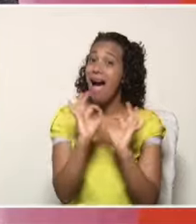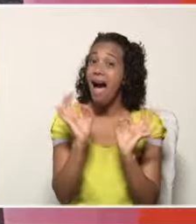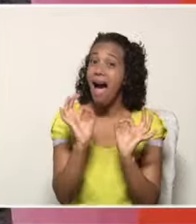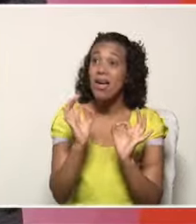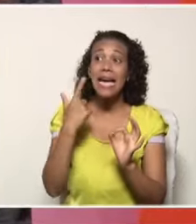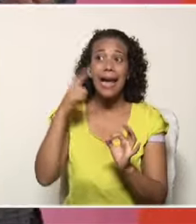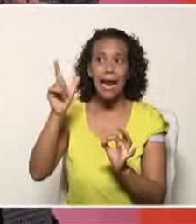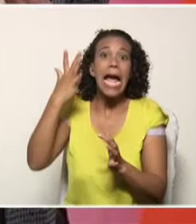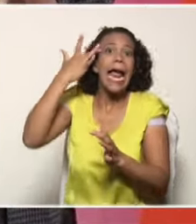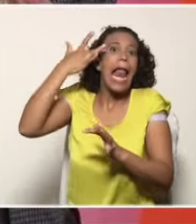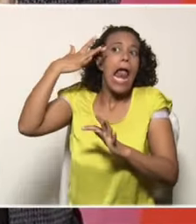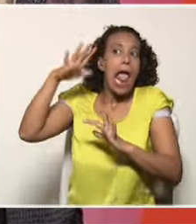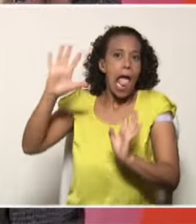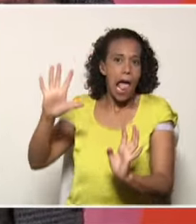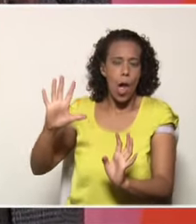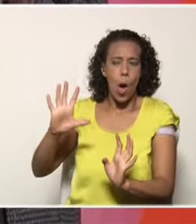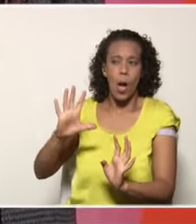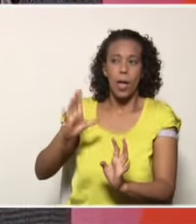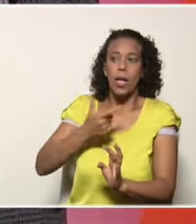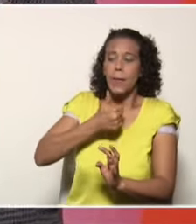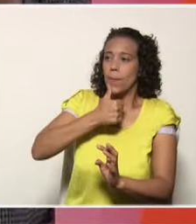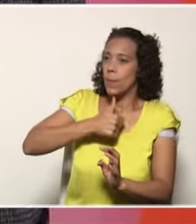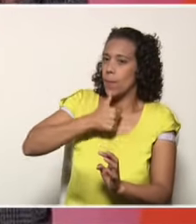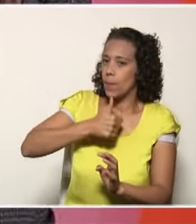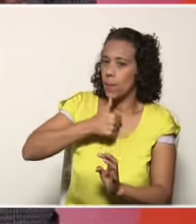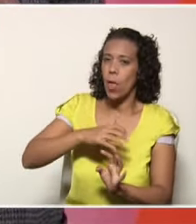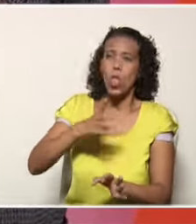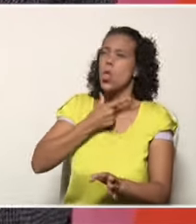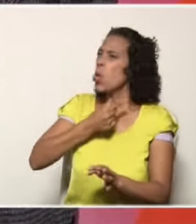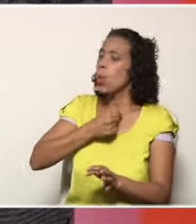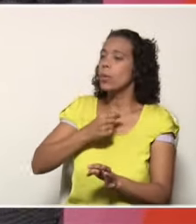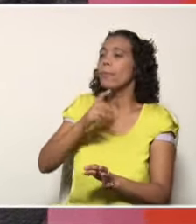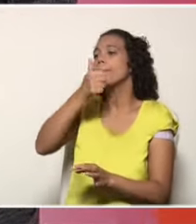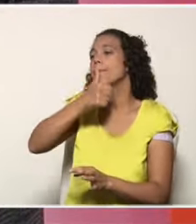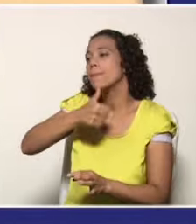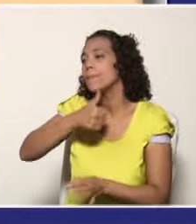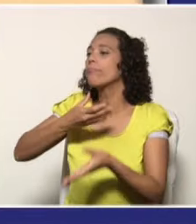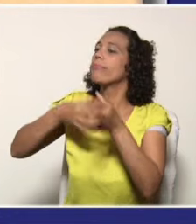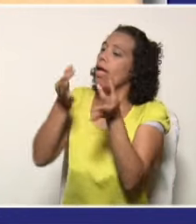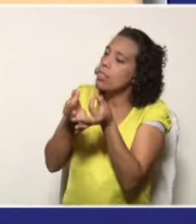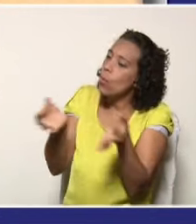le está diciendo no te caiga, no te parece correcto. ¿Ok?